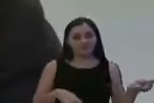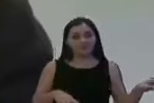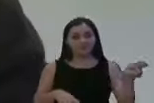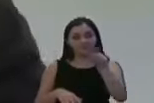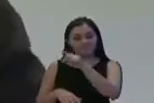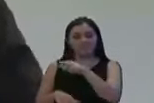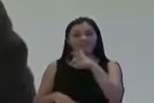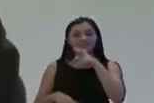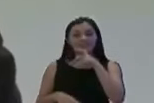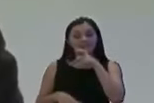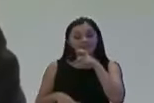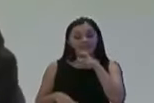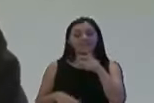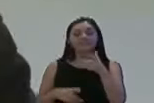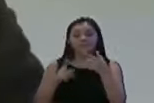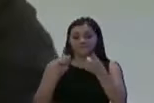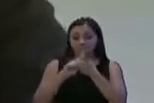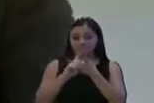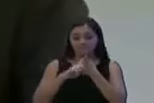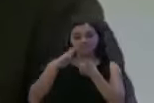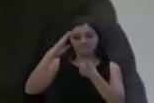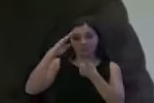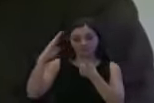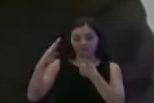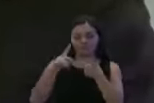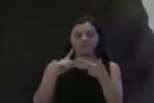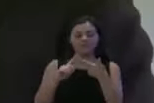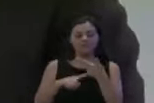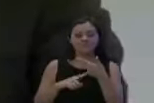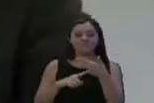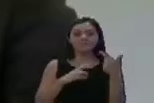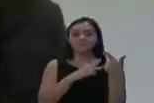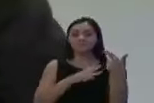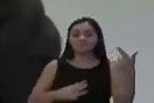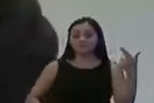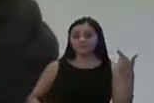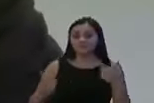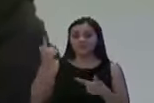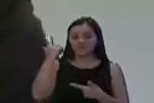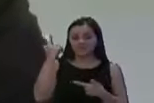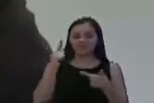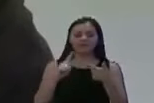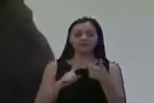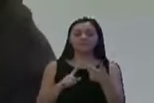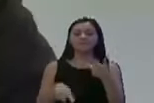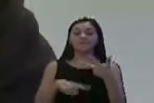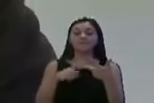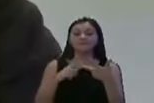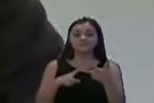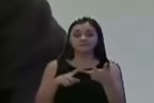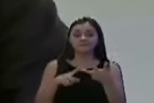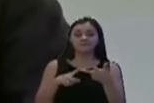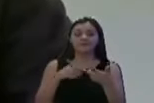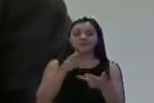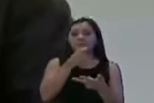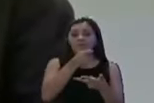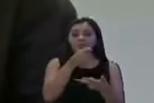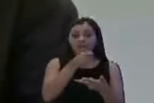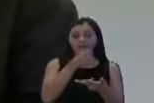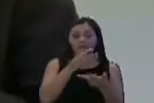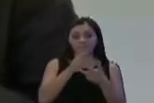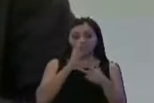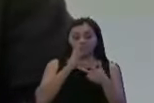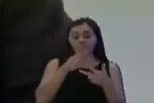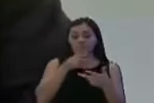miembros de la fuerza pública Policía Nacional militares quisiera saludar a los representantes medios de comunicación a los compañeros